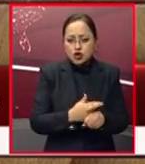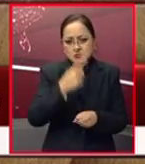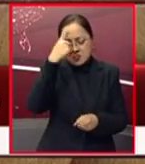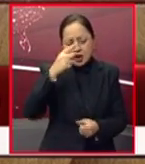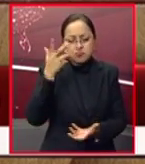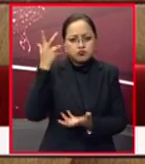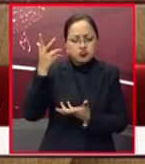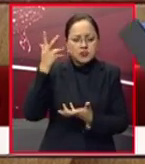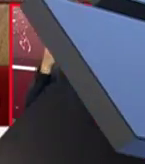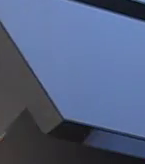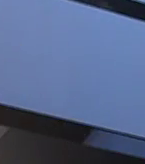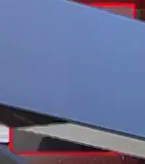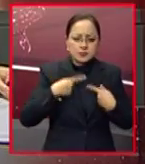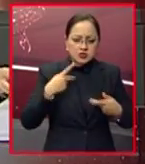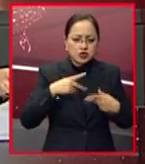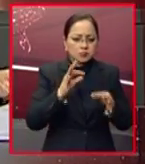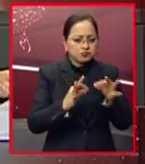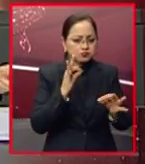ciudadanos.